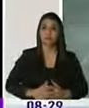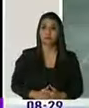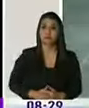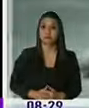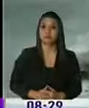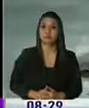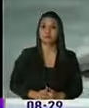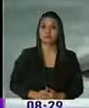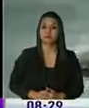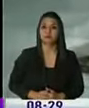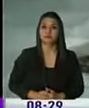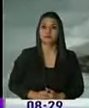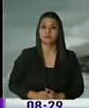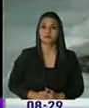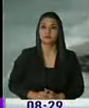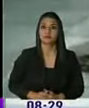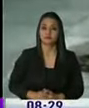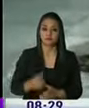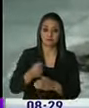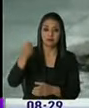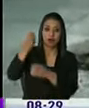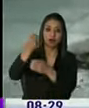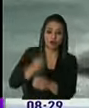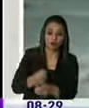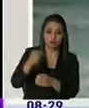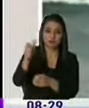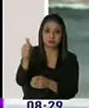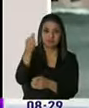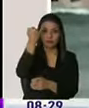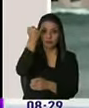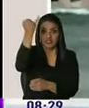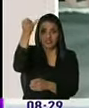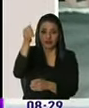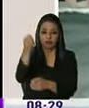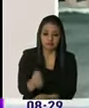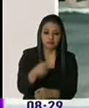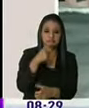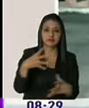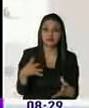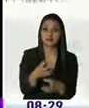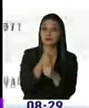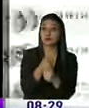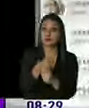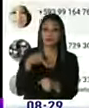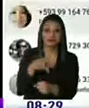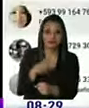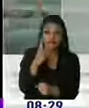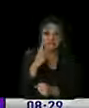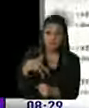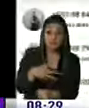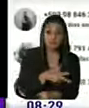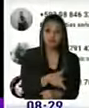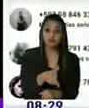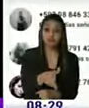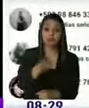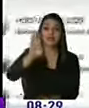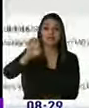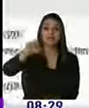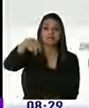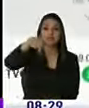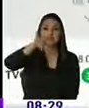está. Tuvieron que poner un palo los vecinos. Qué barbaridad, ¿no? Un palo los vecinos. Eugenio Espejo es